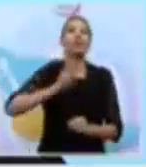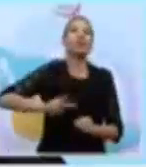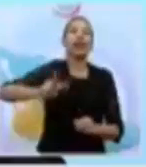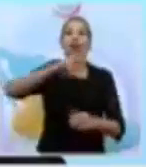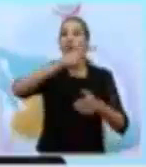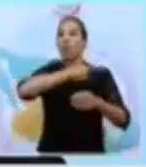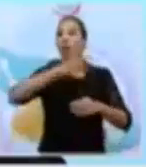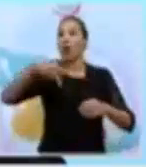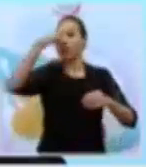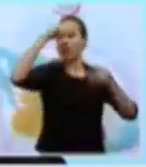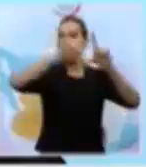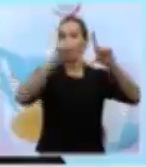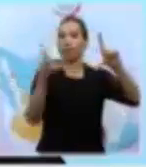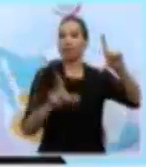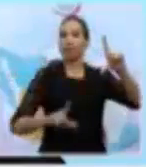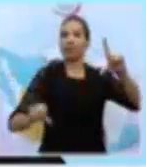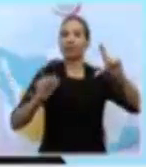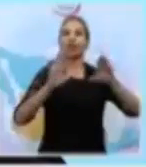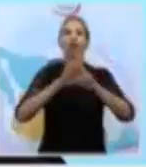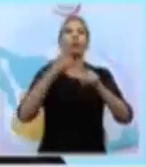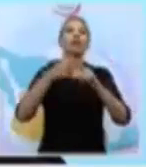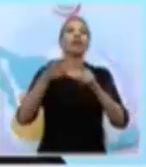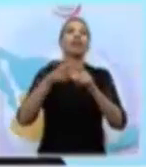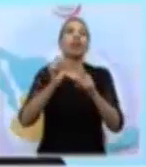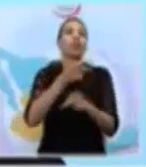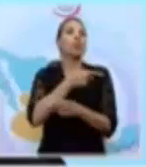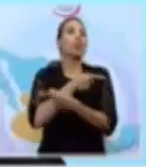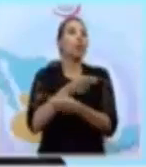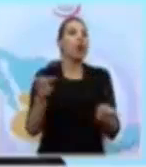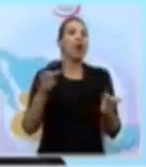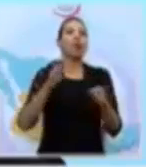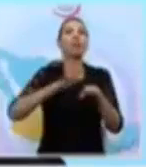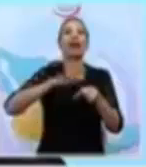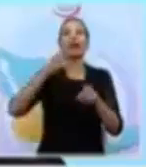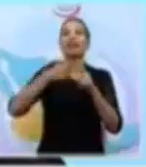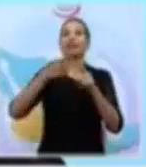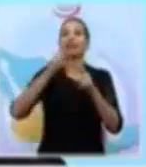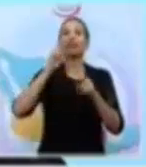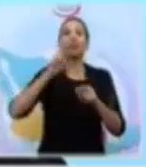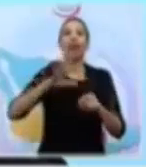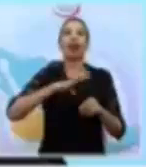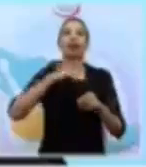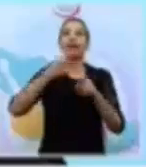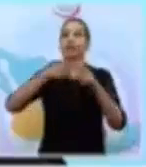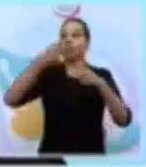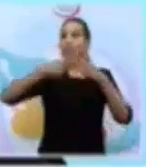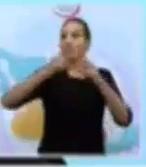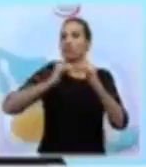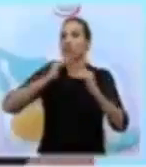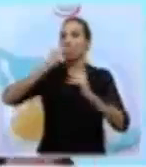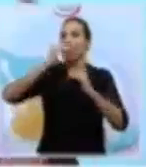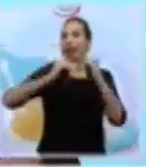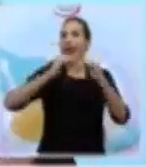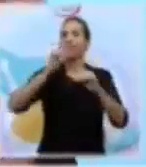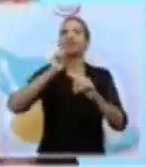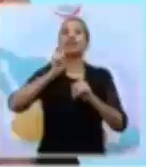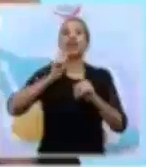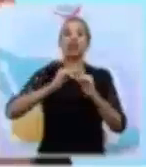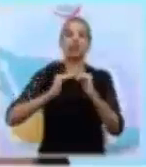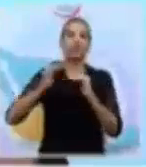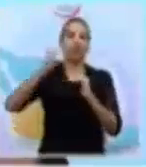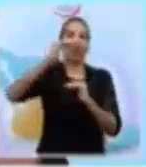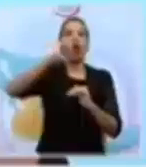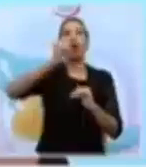de México a través del mecanismo de pobreza multidimensional, los números son superiores a la mayoría de